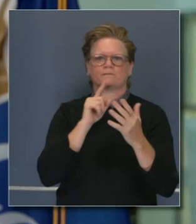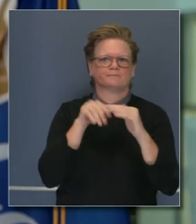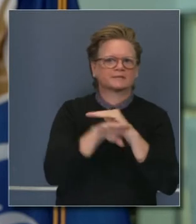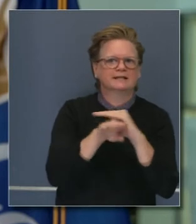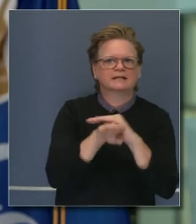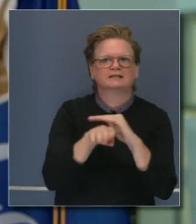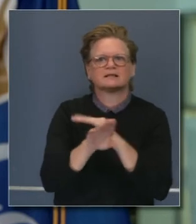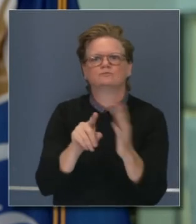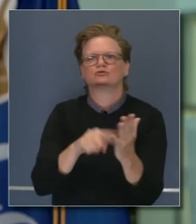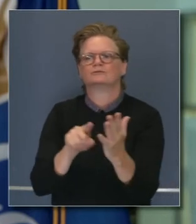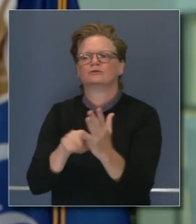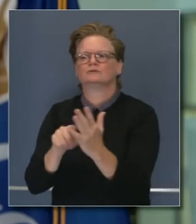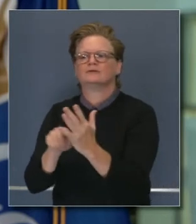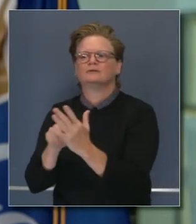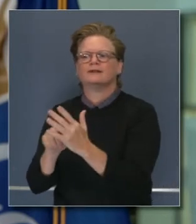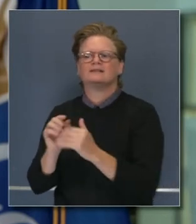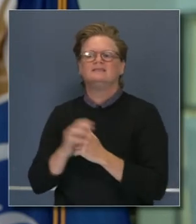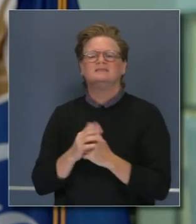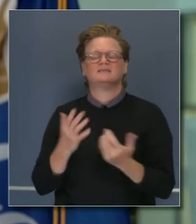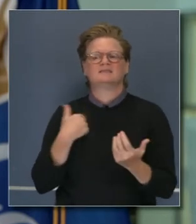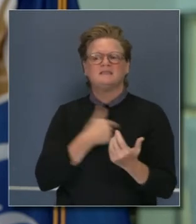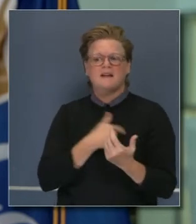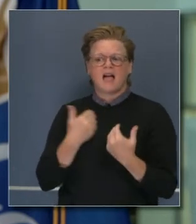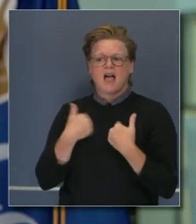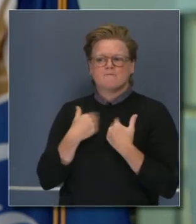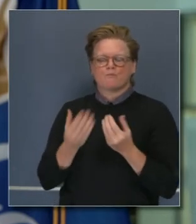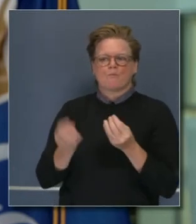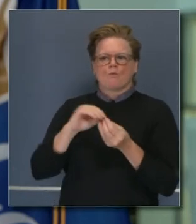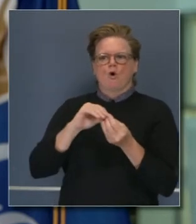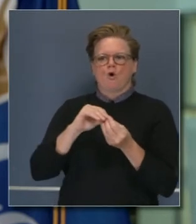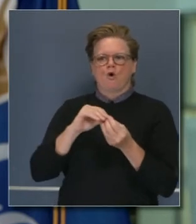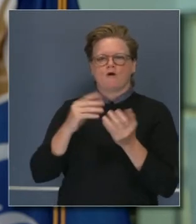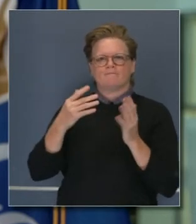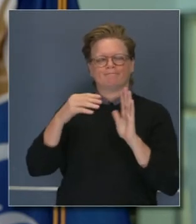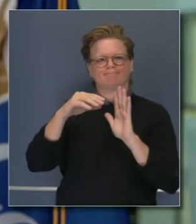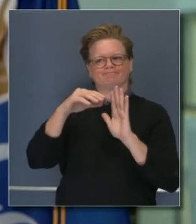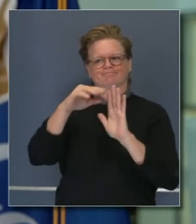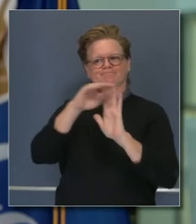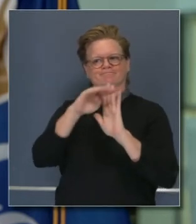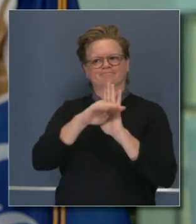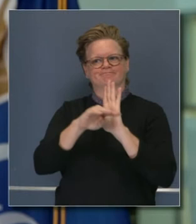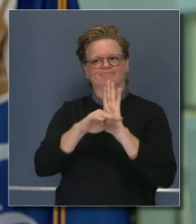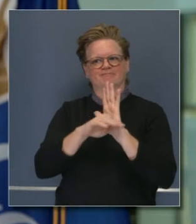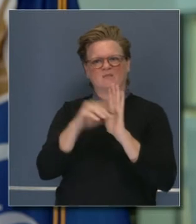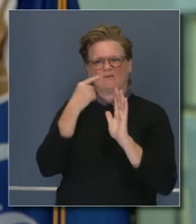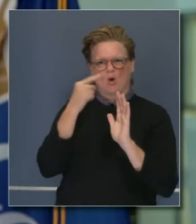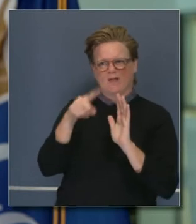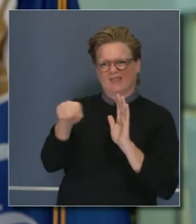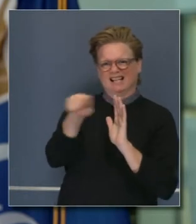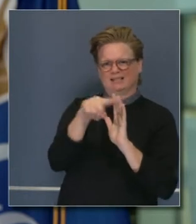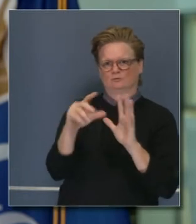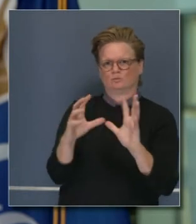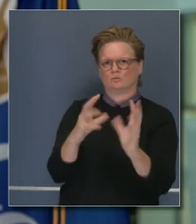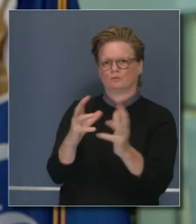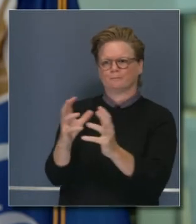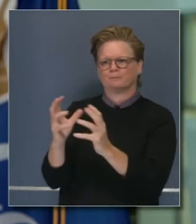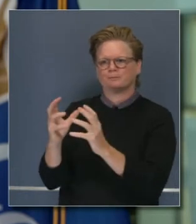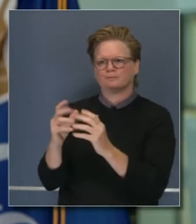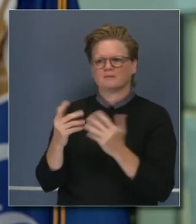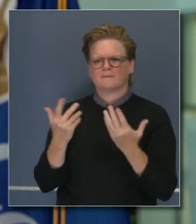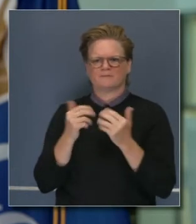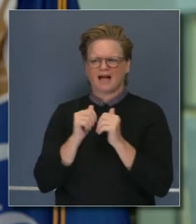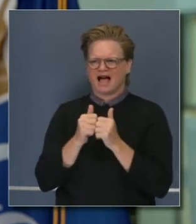Hemos fortalecido esos esfuerzos y hemos emitido pautas adicionales, incluyendo el trabajo con la legislatura para